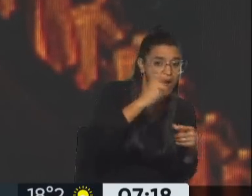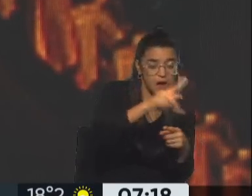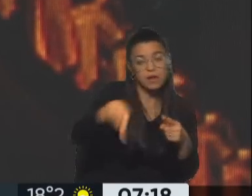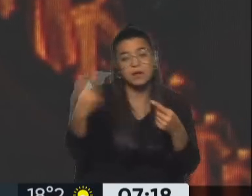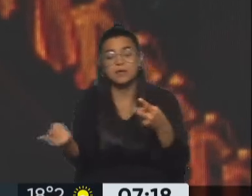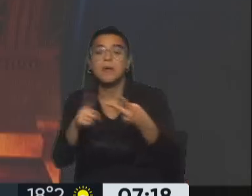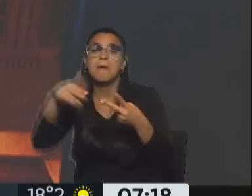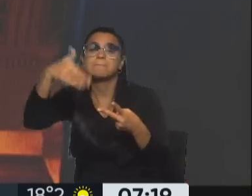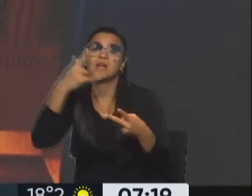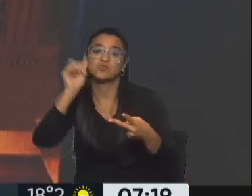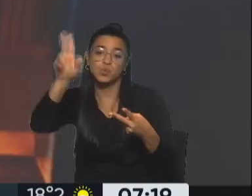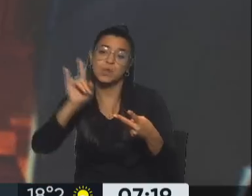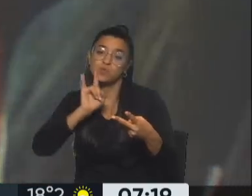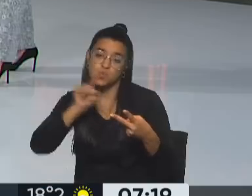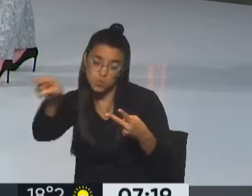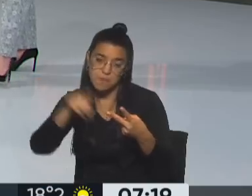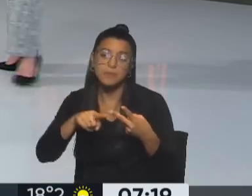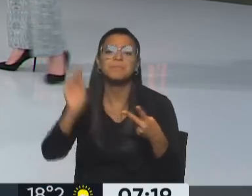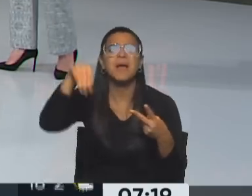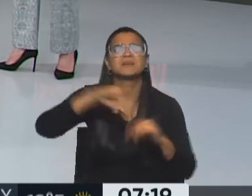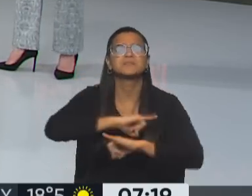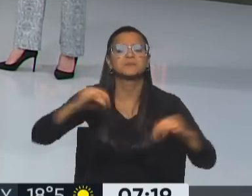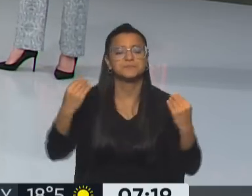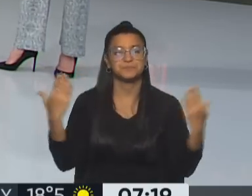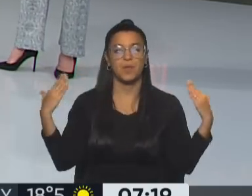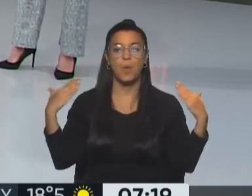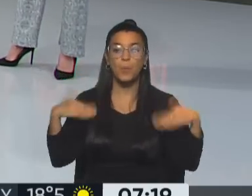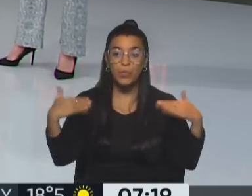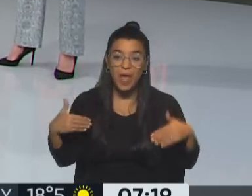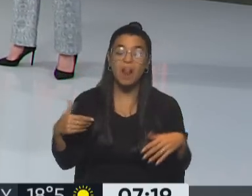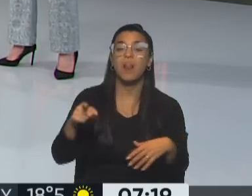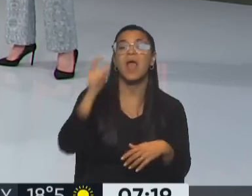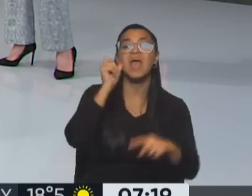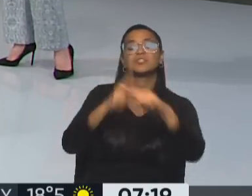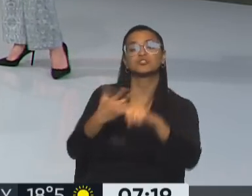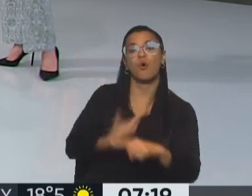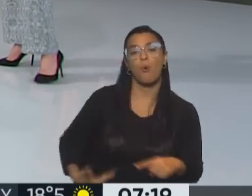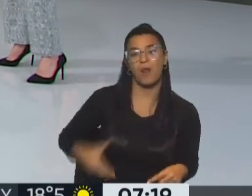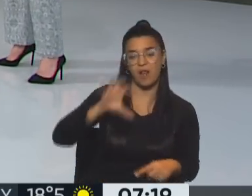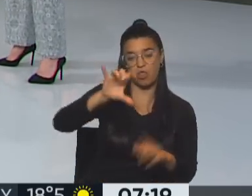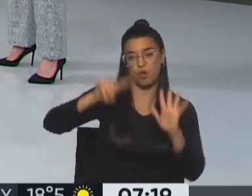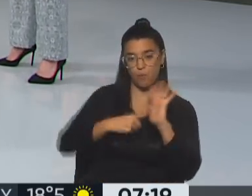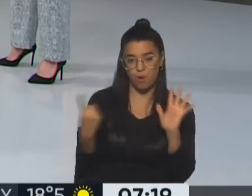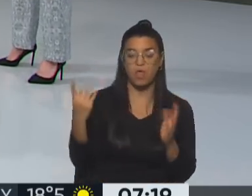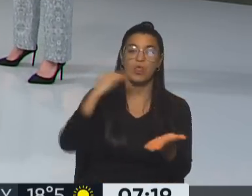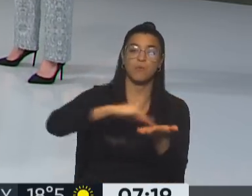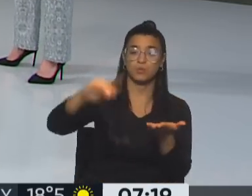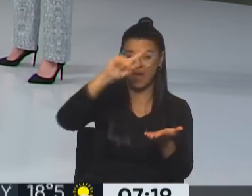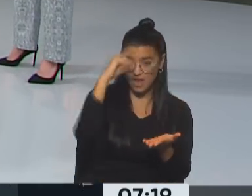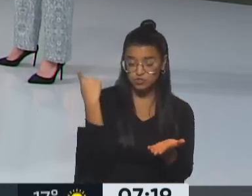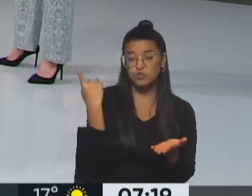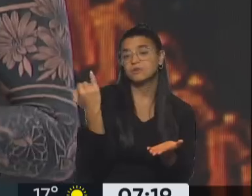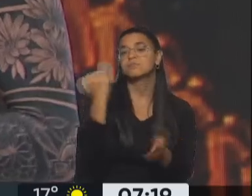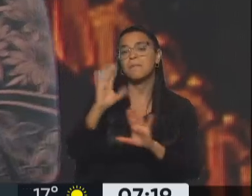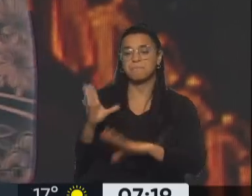en la provincia de Tucumán. Bien, tenemos más voces, a ver. Vamos a María Eugenia Vidal, la exgobernadora de la provincia de Buenos Aires, diputada nacional y ya